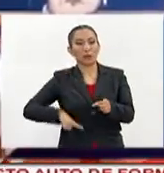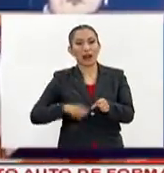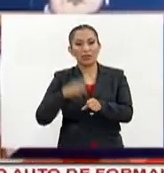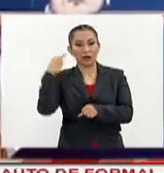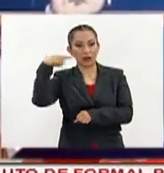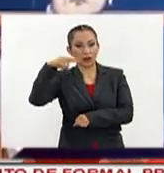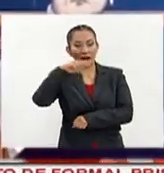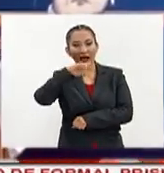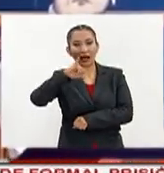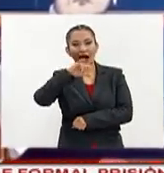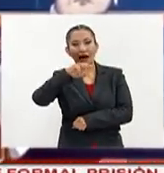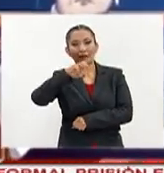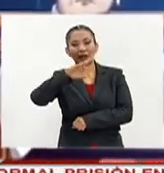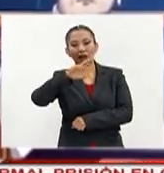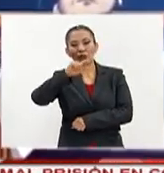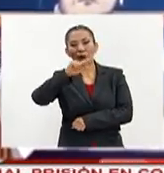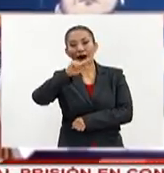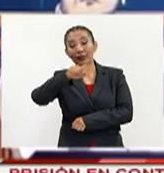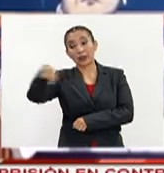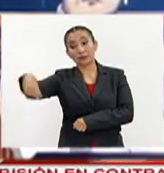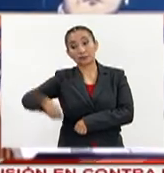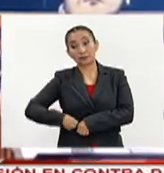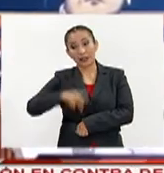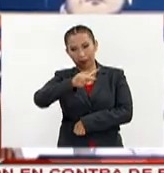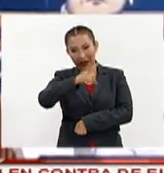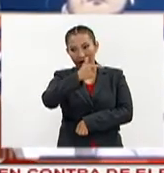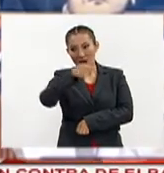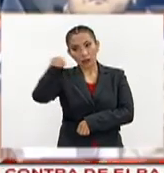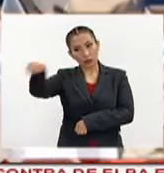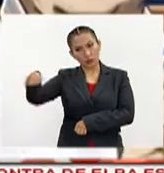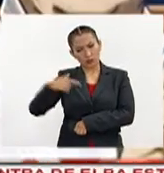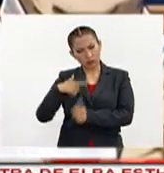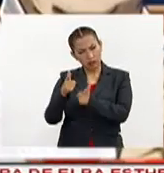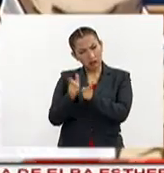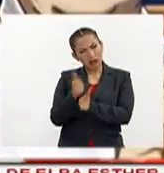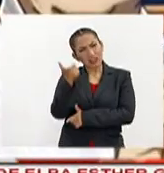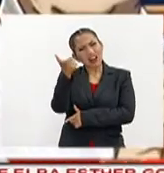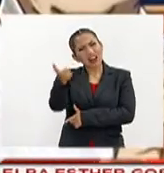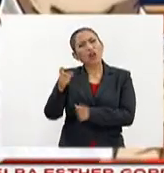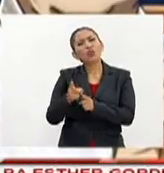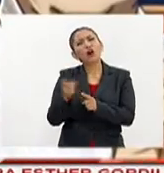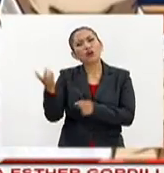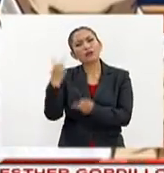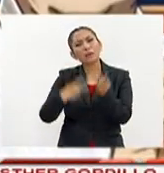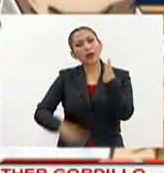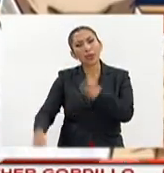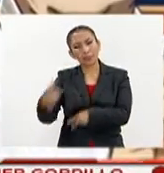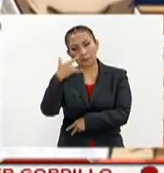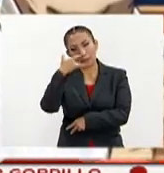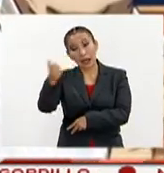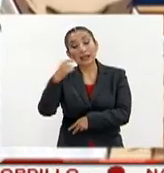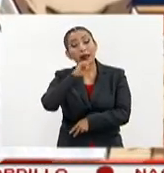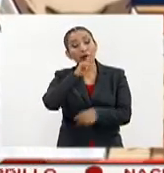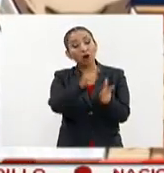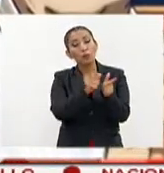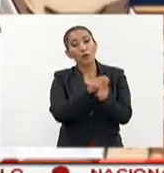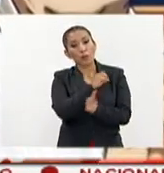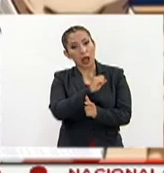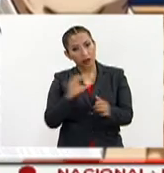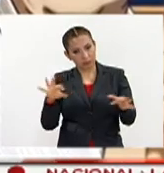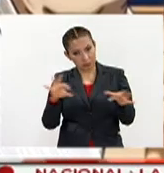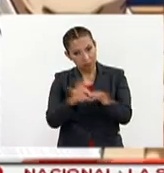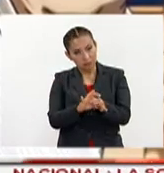de Veracruz, Javier Duarte de Ochoa, quien fue acusado por la PGR de operaciones con recursos de procedencia ilícita y de delincuencia